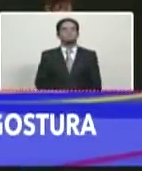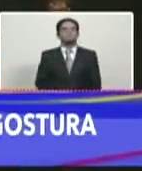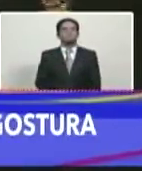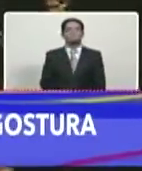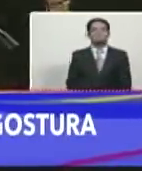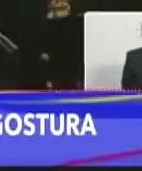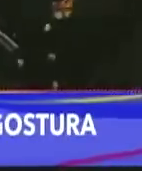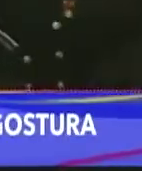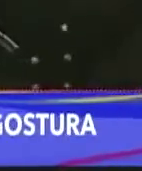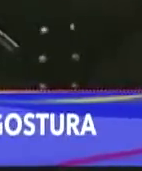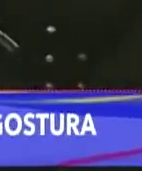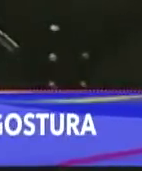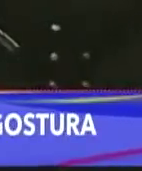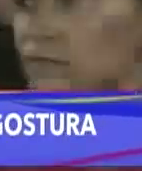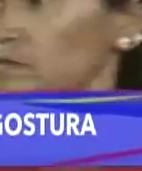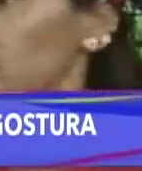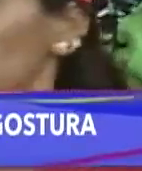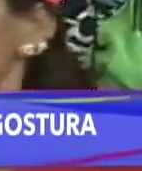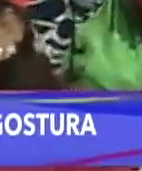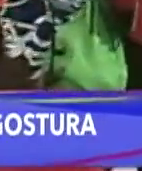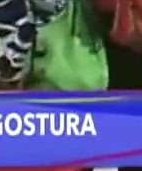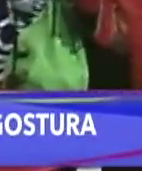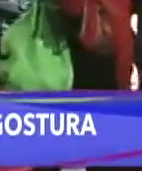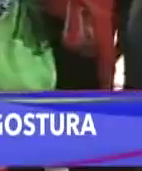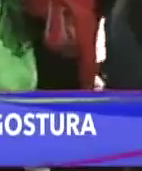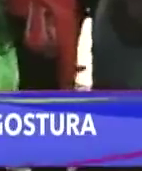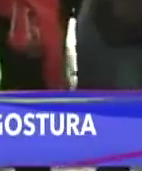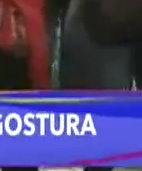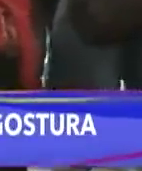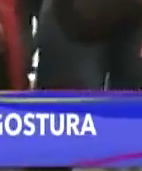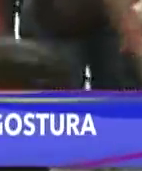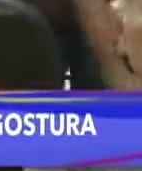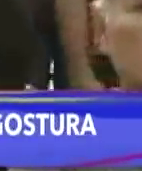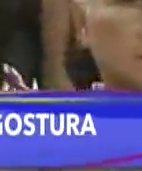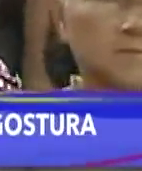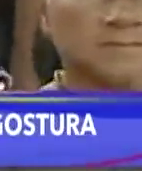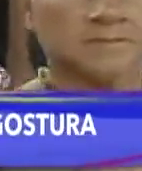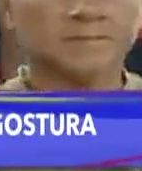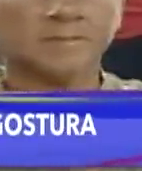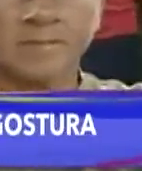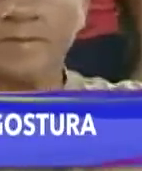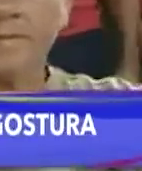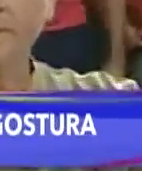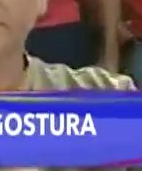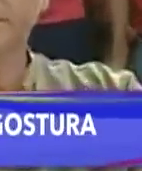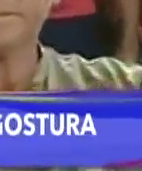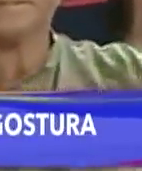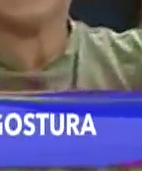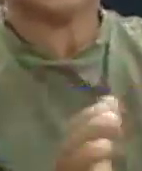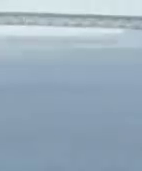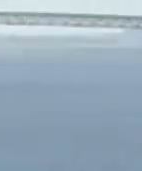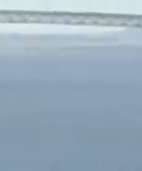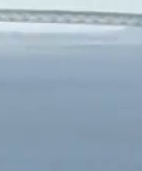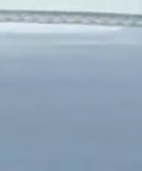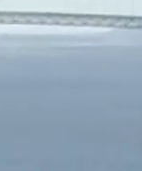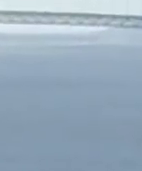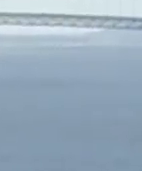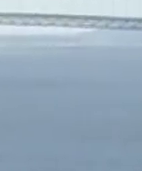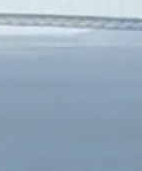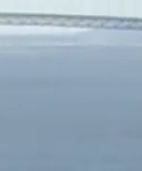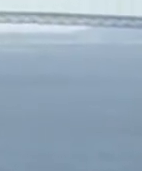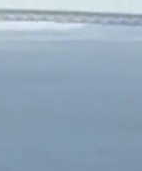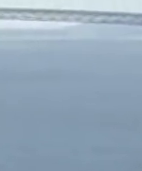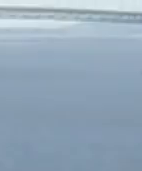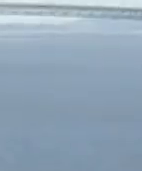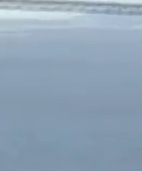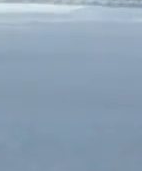Ha sido el discurso del presidente de la República, Nicolás Maduro Moros, a propósito del bicentenario del Congreso de Angostura. Además,